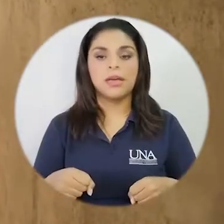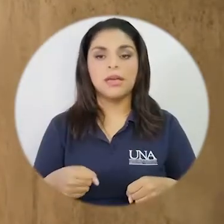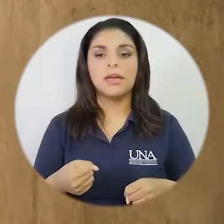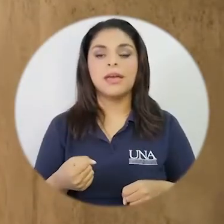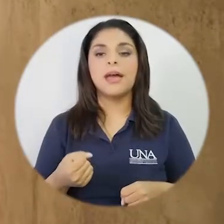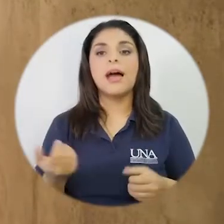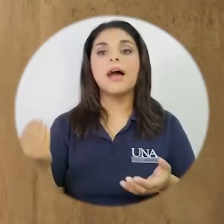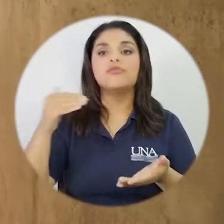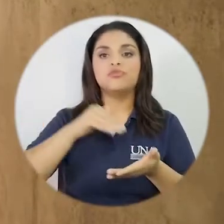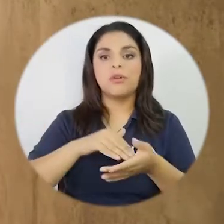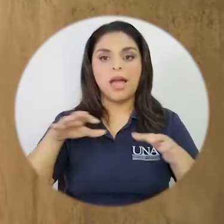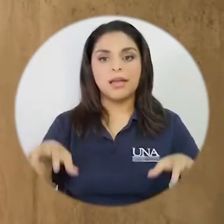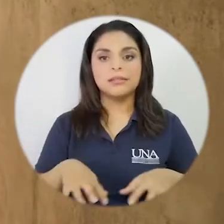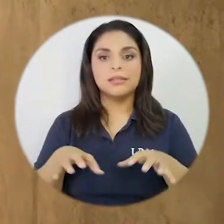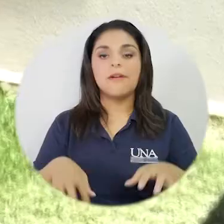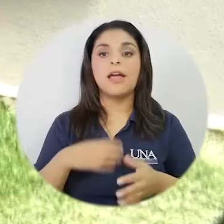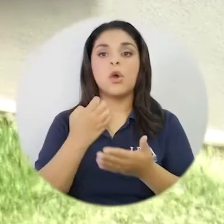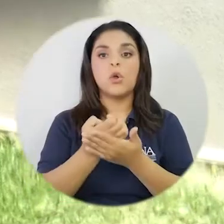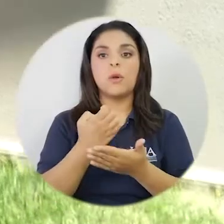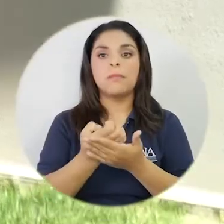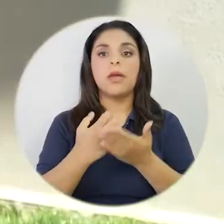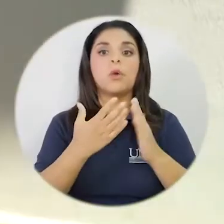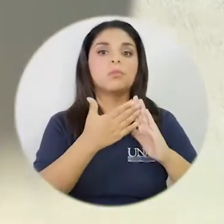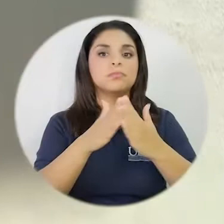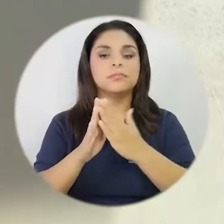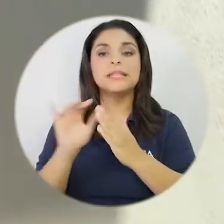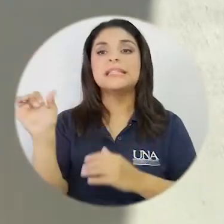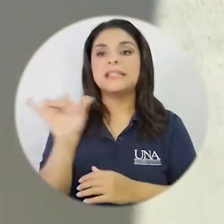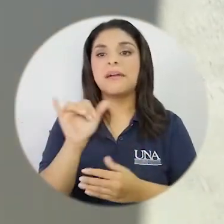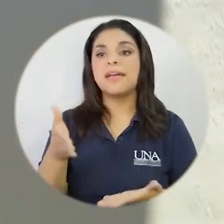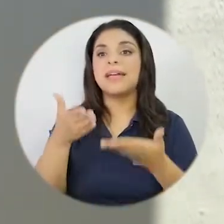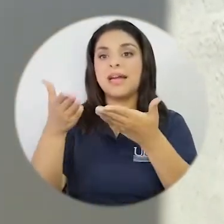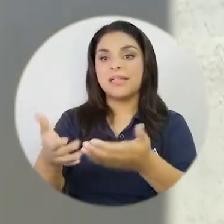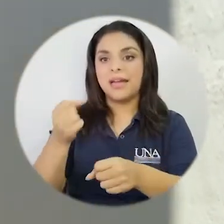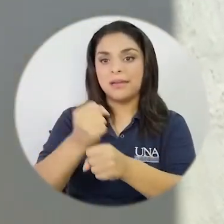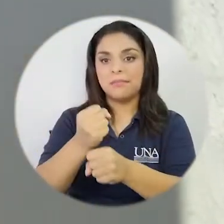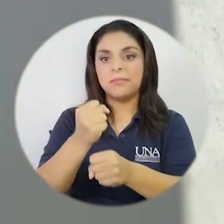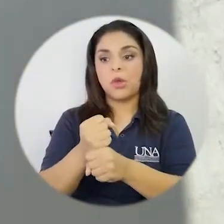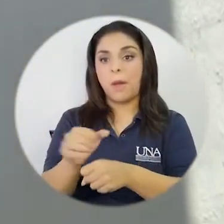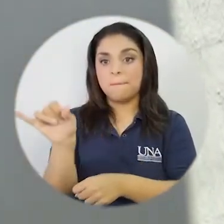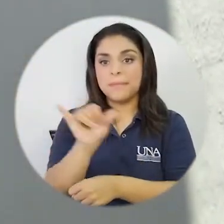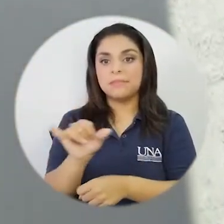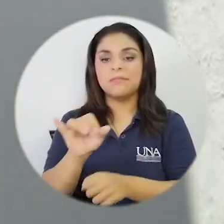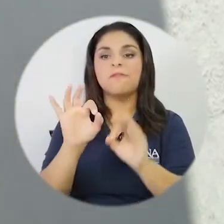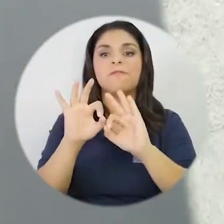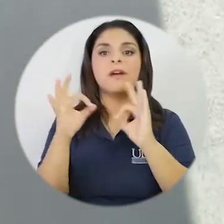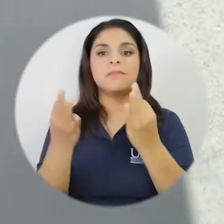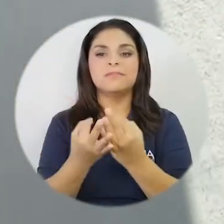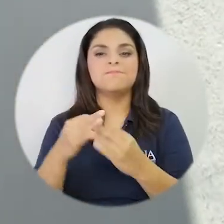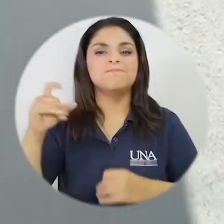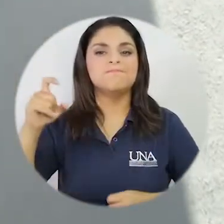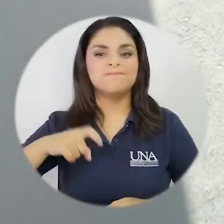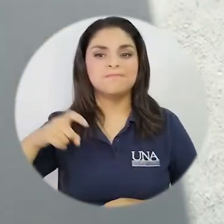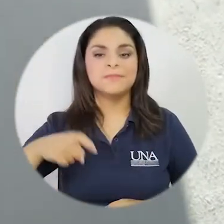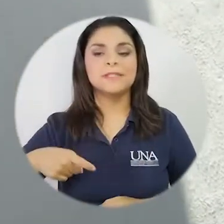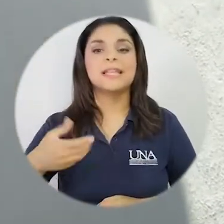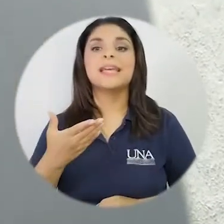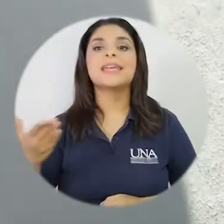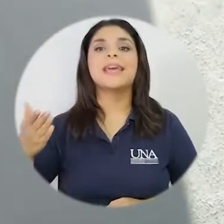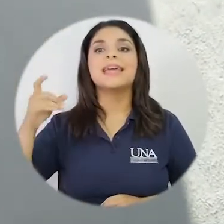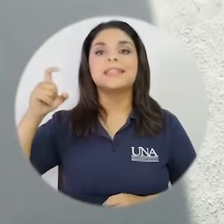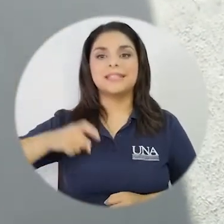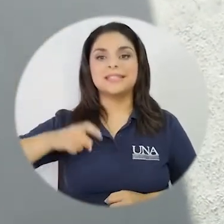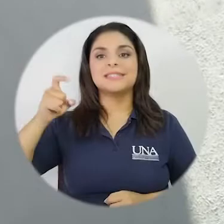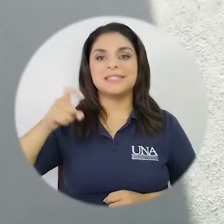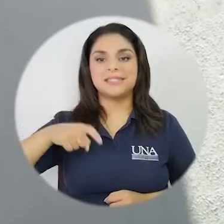reactivar economía en las comunidades, sino generar empleo para las mismas familias también muy necesitadas y que requieren,